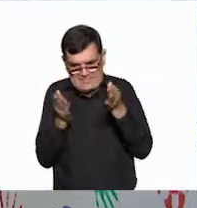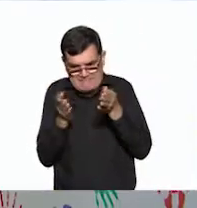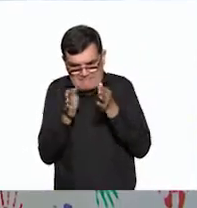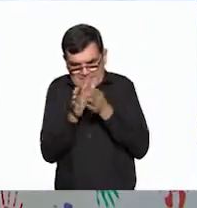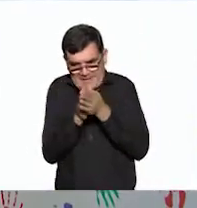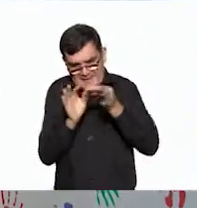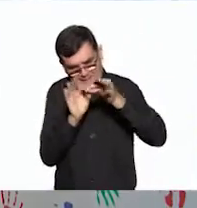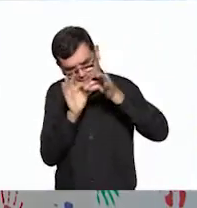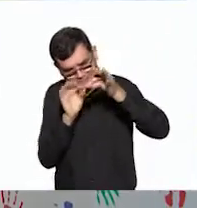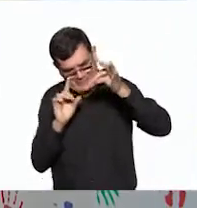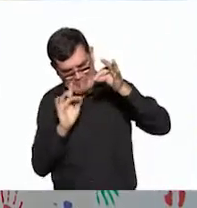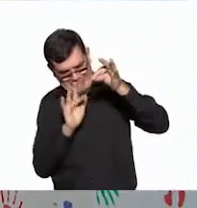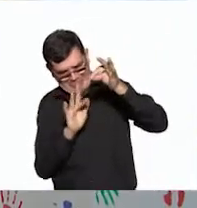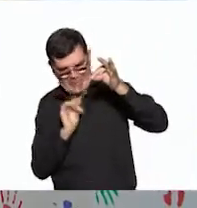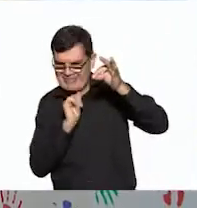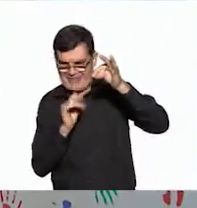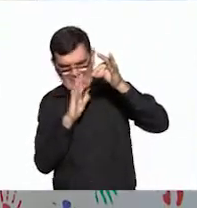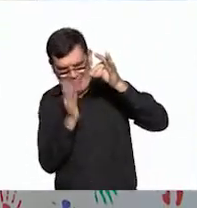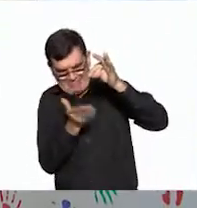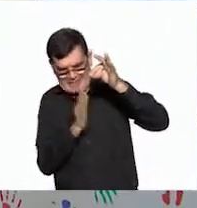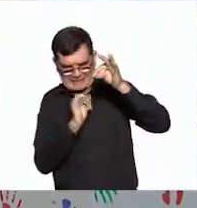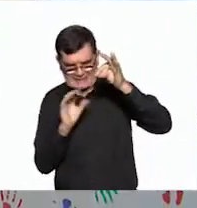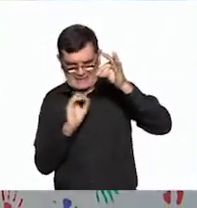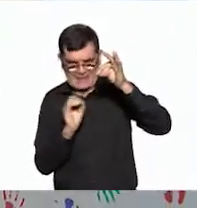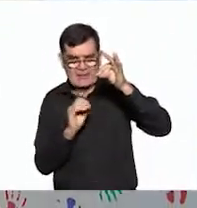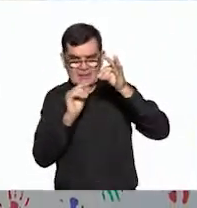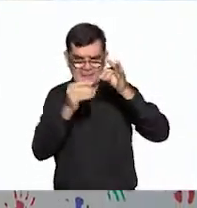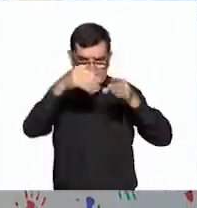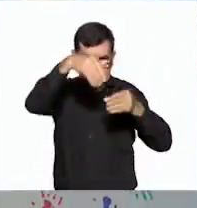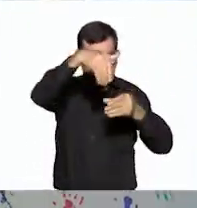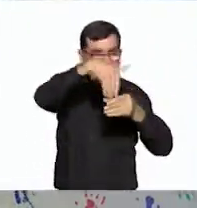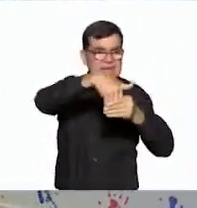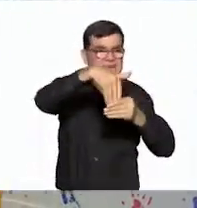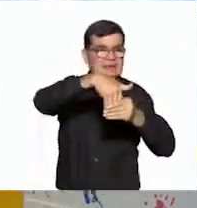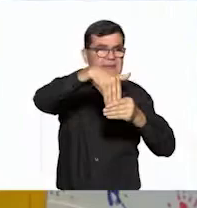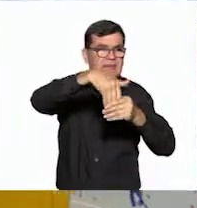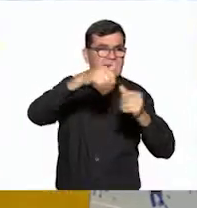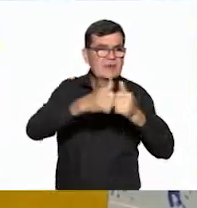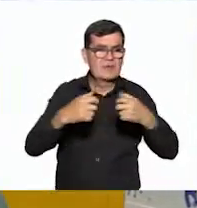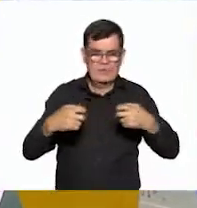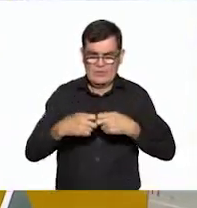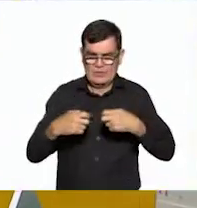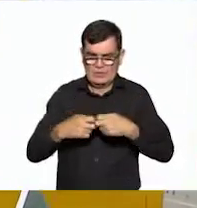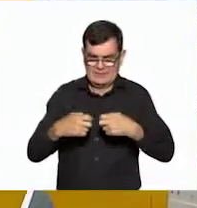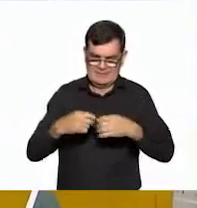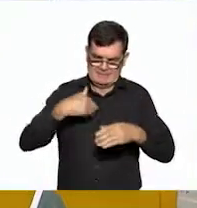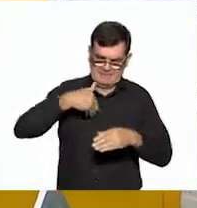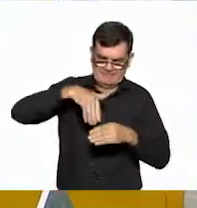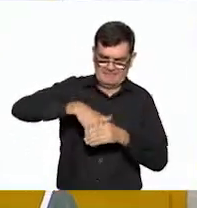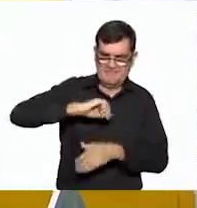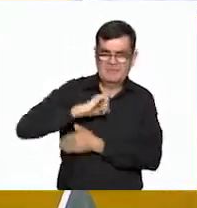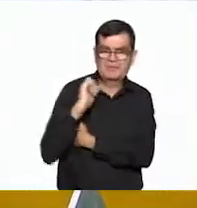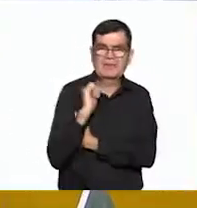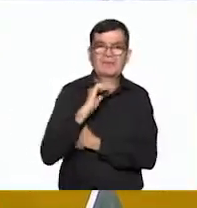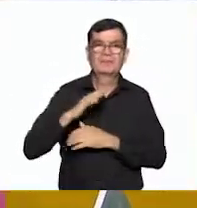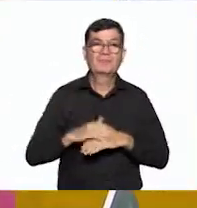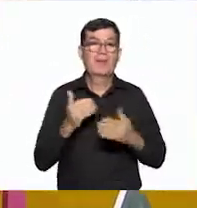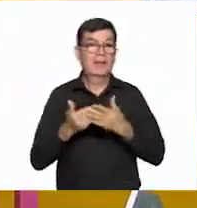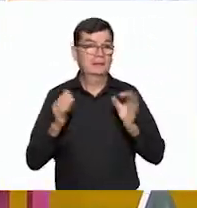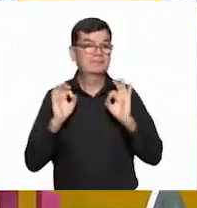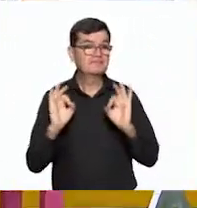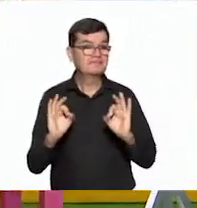la mitad sin tocar la parte exterior y guardarlo en una bolsita de plástico. Ahora